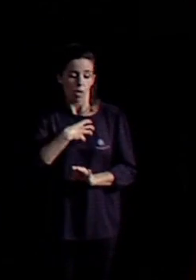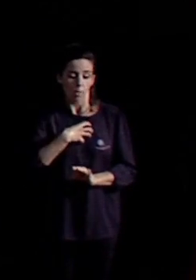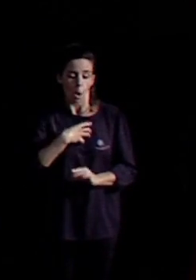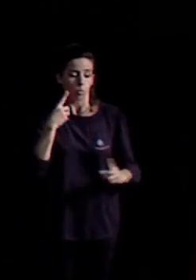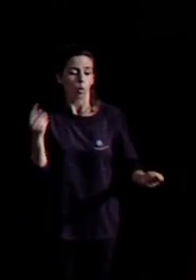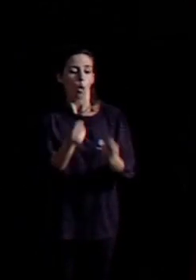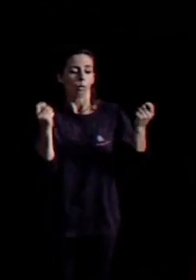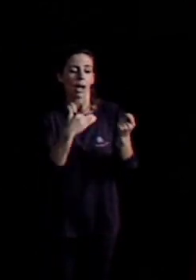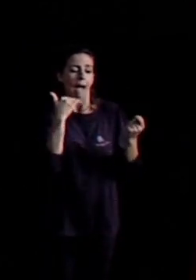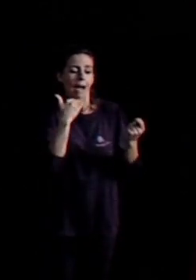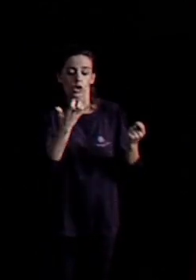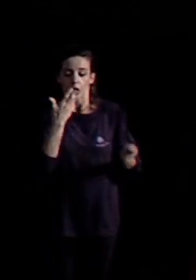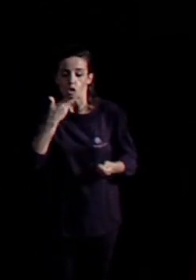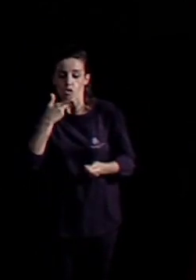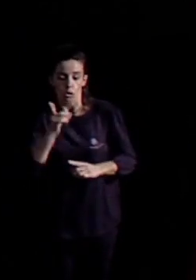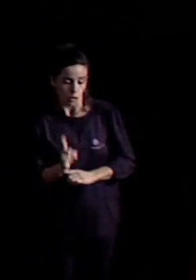conocemos.